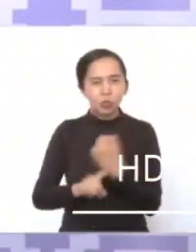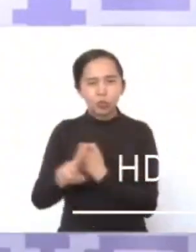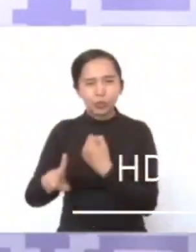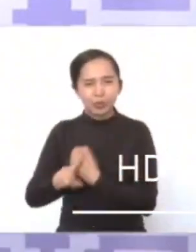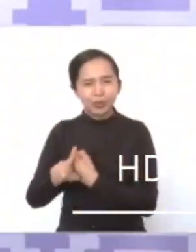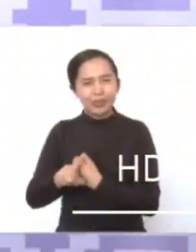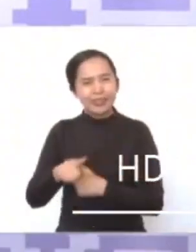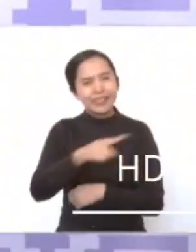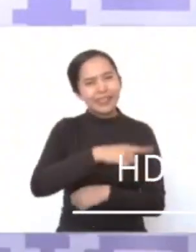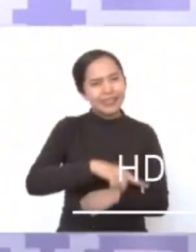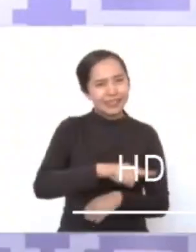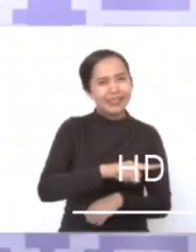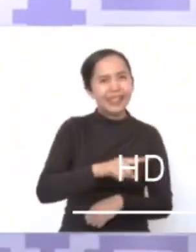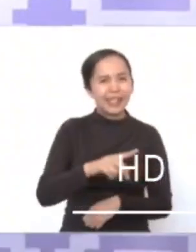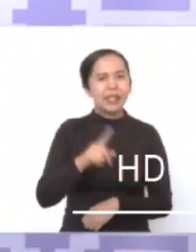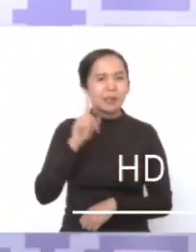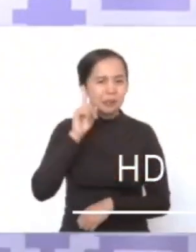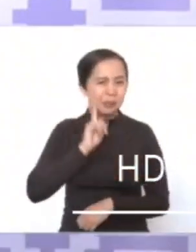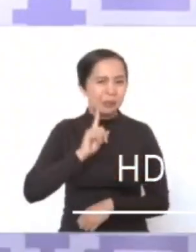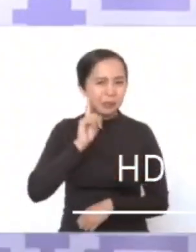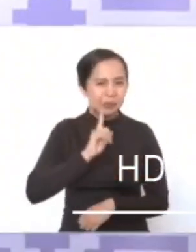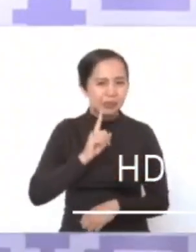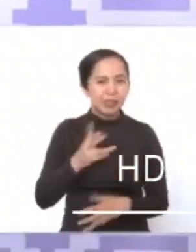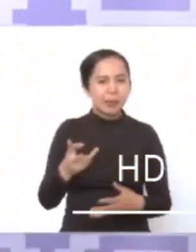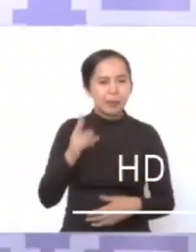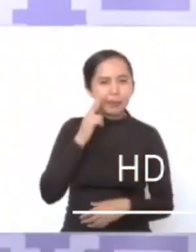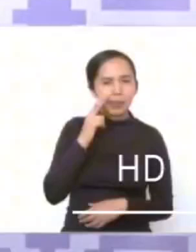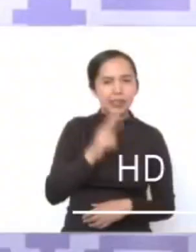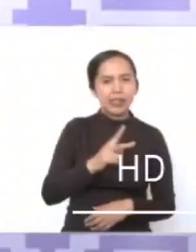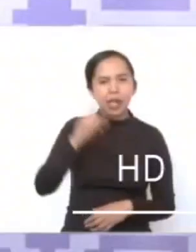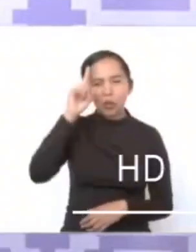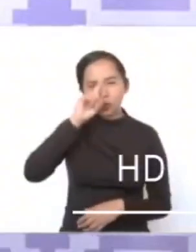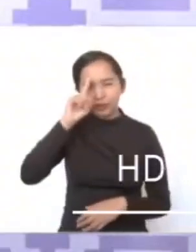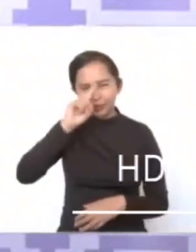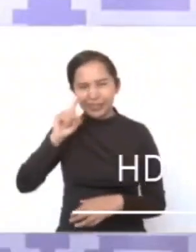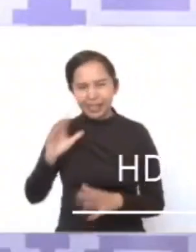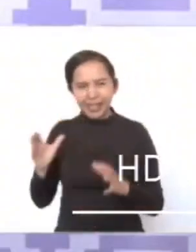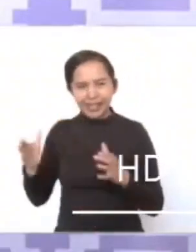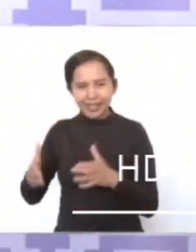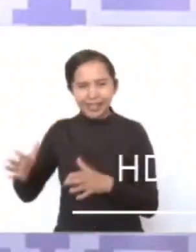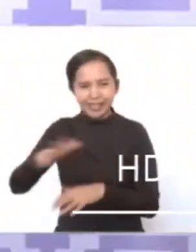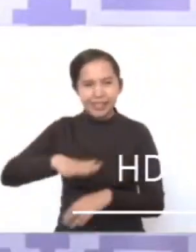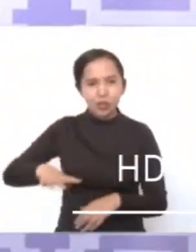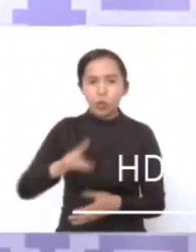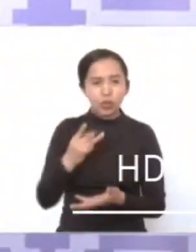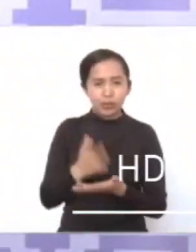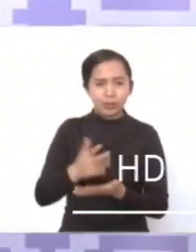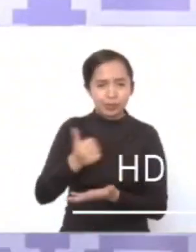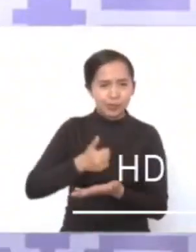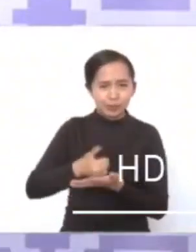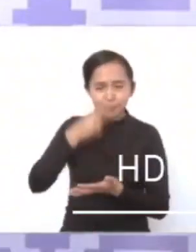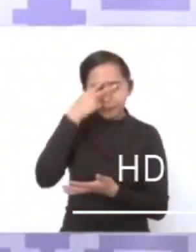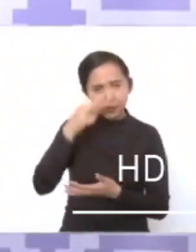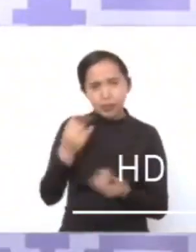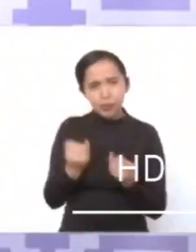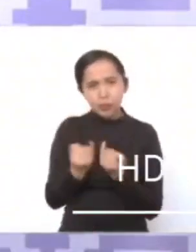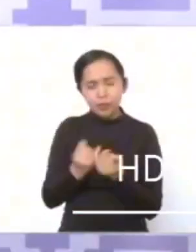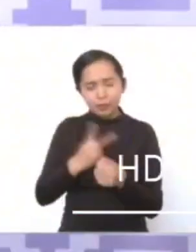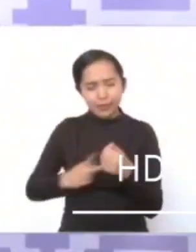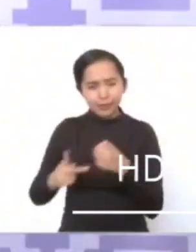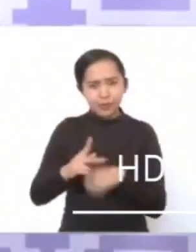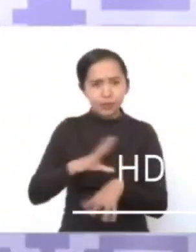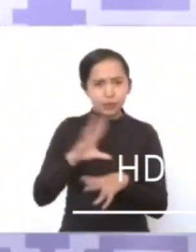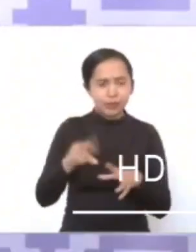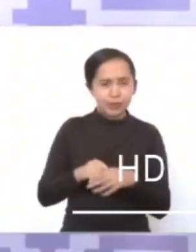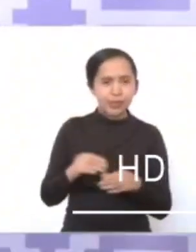las vulnerabilidades respecto de las cuales recibimos en el Consejo Ciudadano de todo el país, no solo de la Ciudad de México, muchas quejas. Y en ese contexto